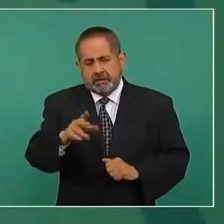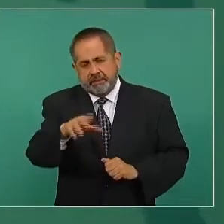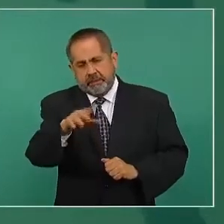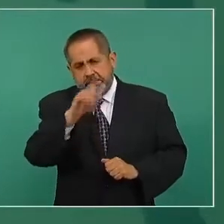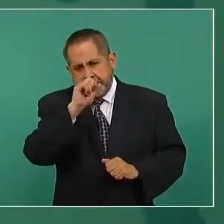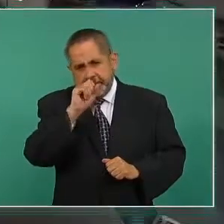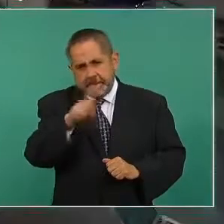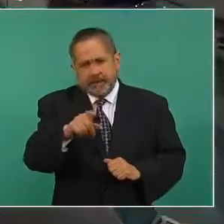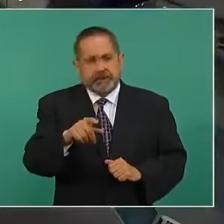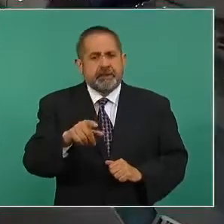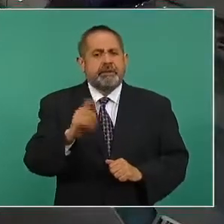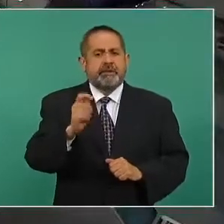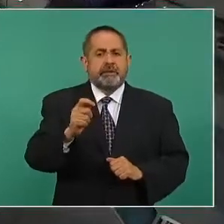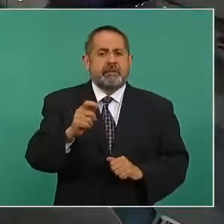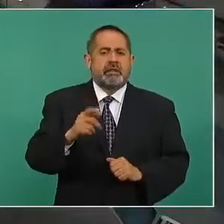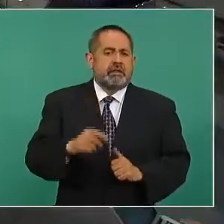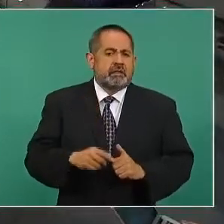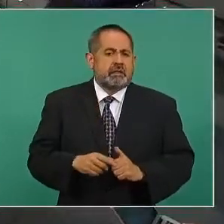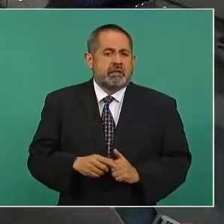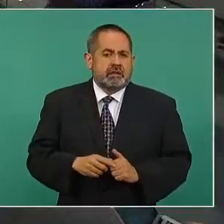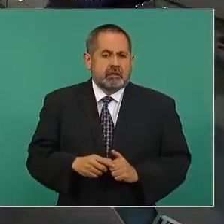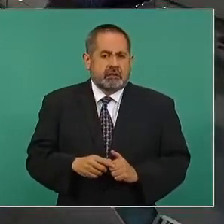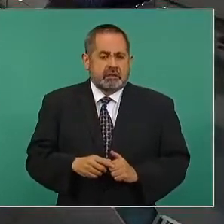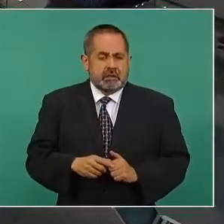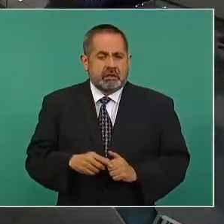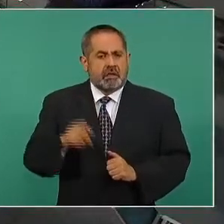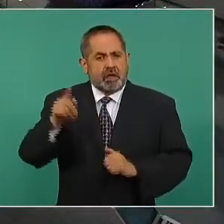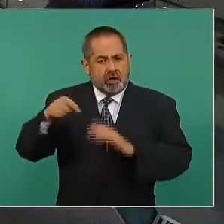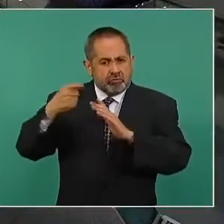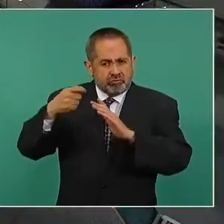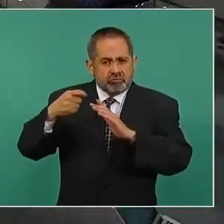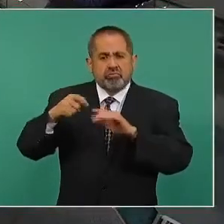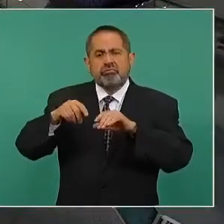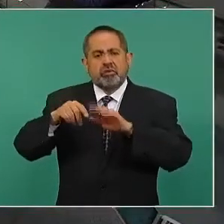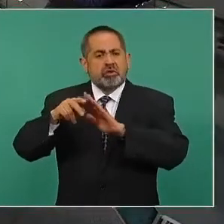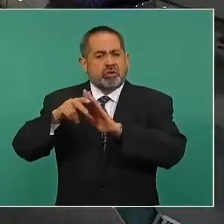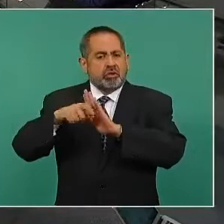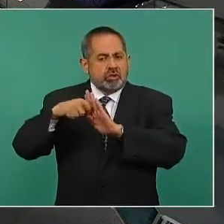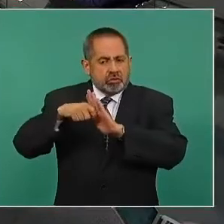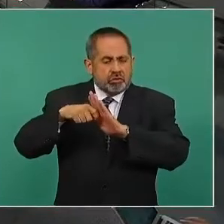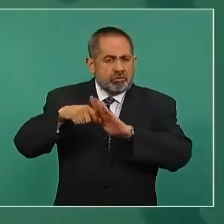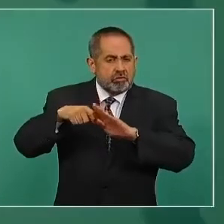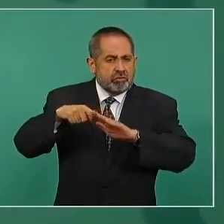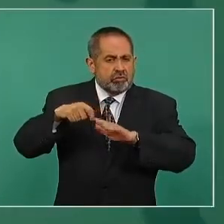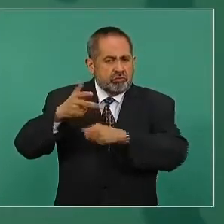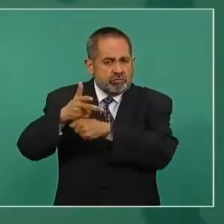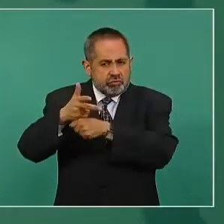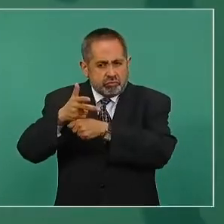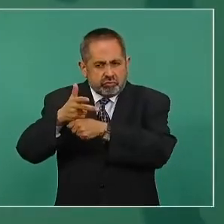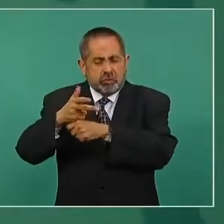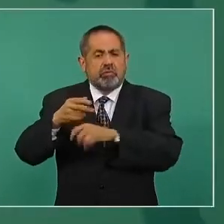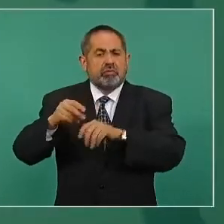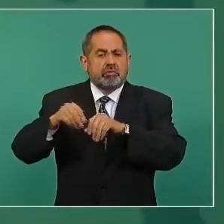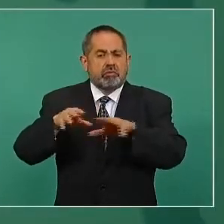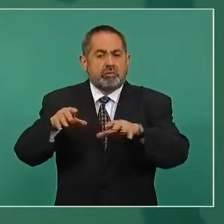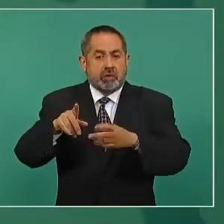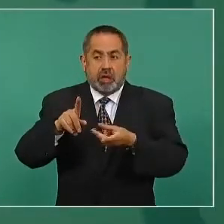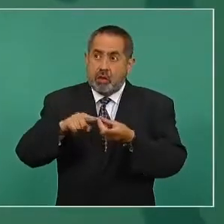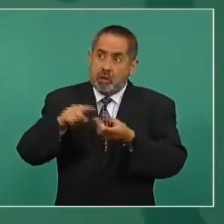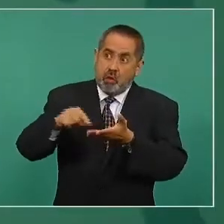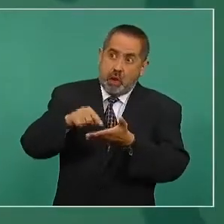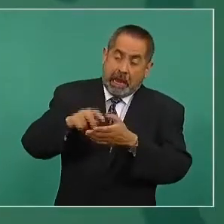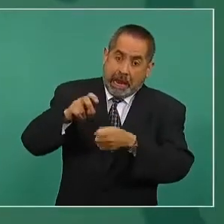También va a ser grabado, porque sí, va a ser desde la ONU.